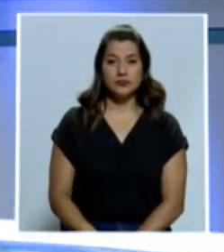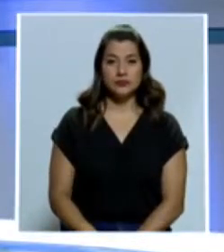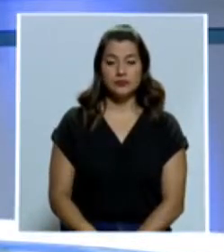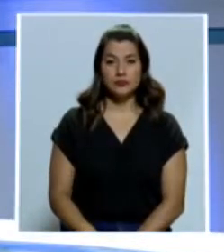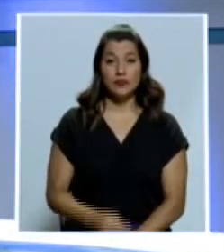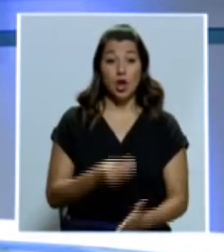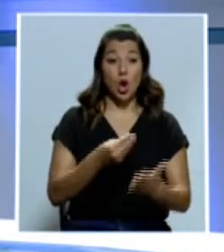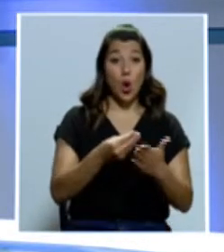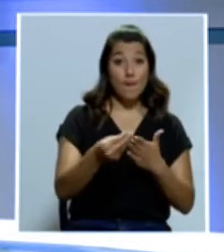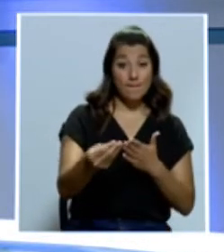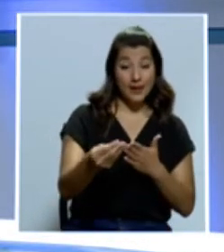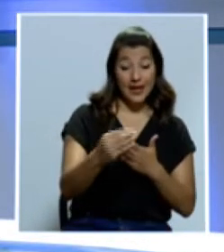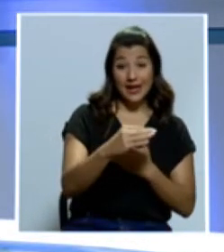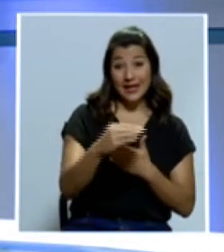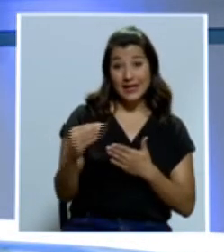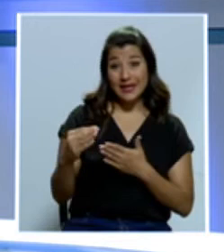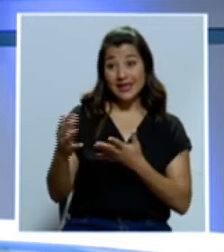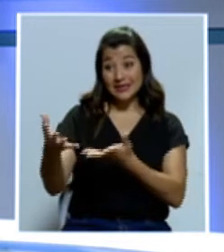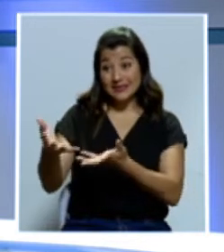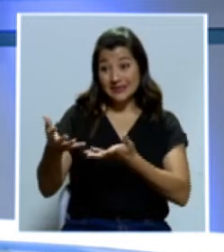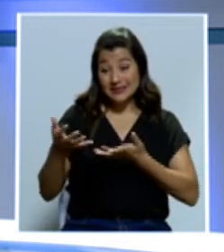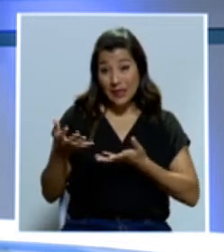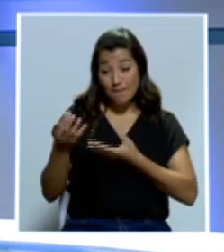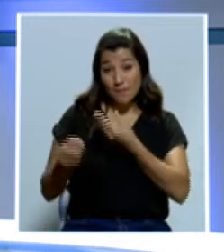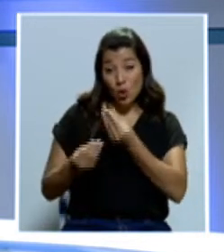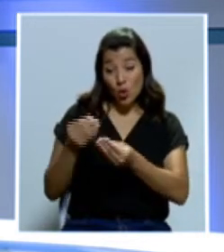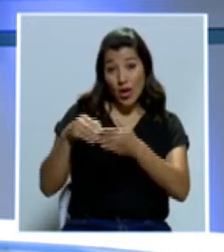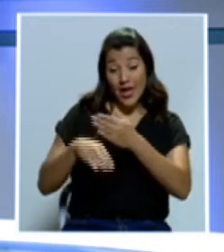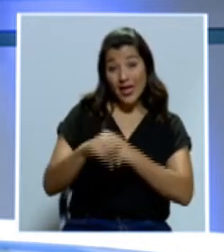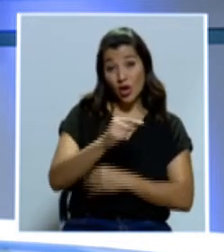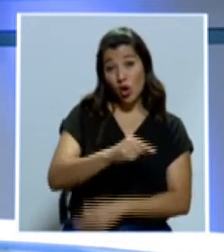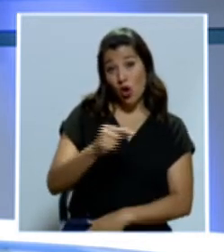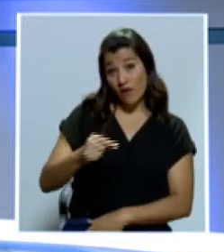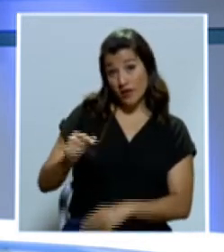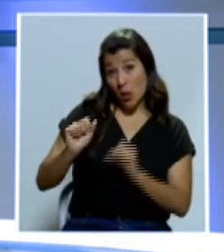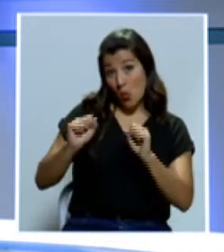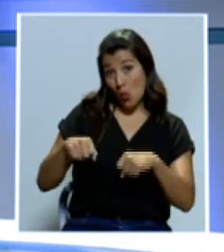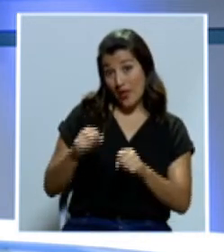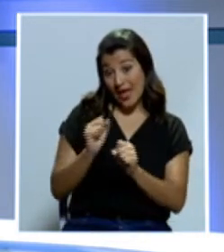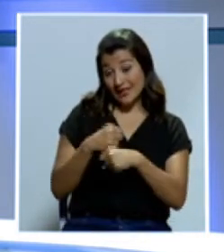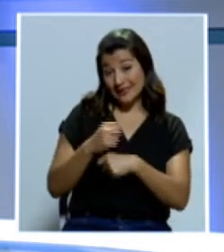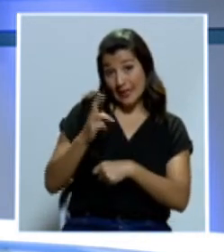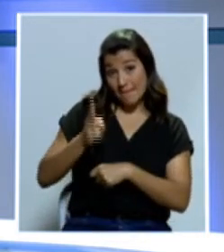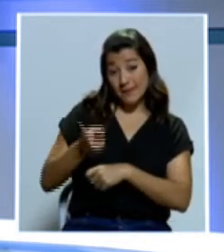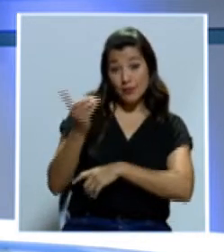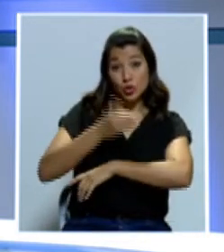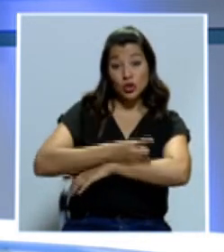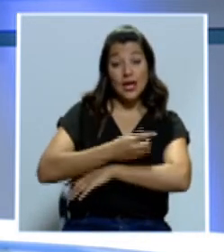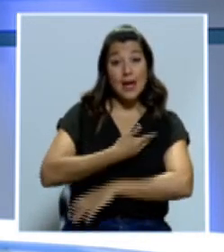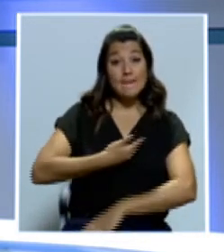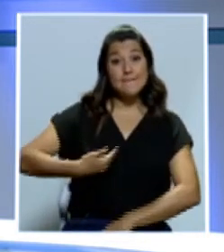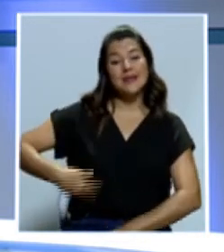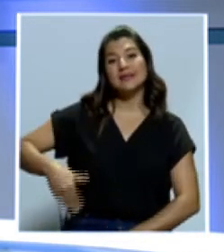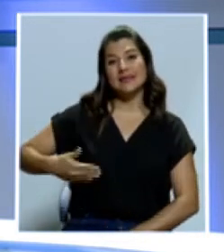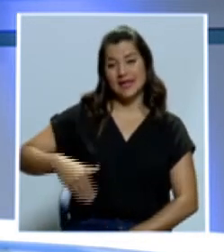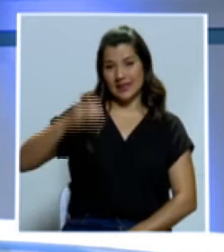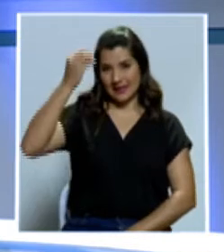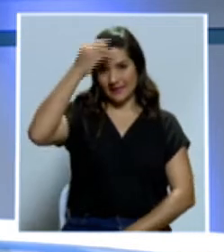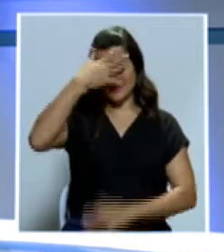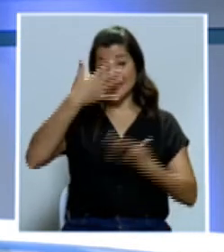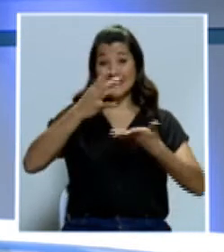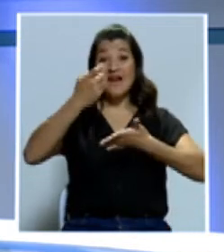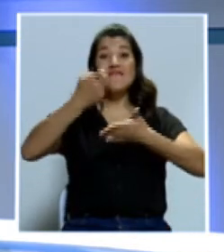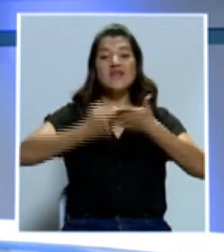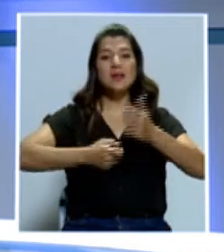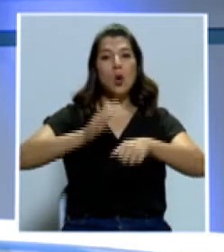Comprar y retirar los artículos en el depósito libre de Golfito podrá hacerse el mismo día. El presidente Carlos Alvarado firmó una directriz